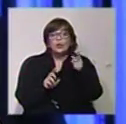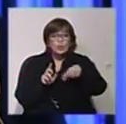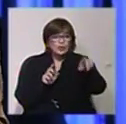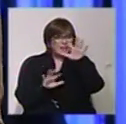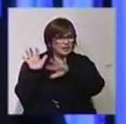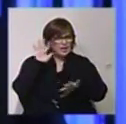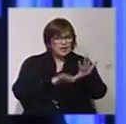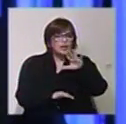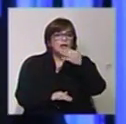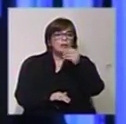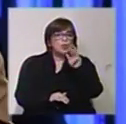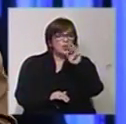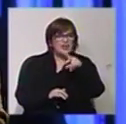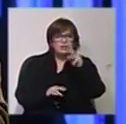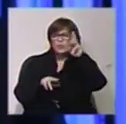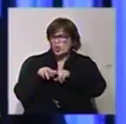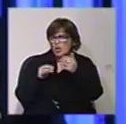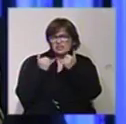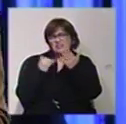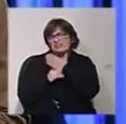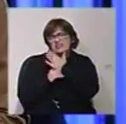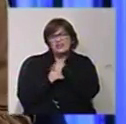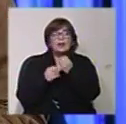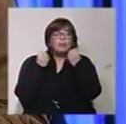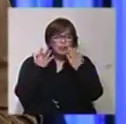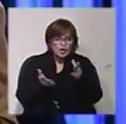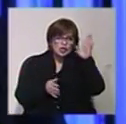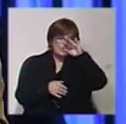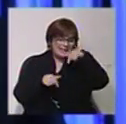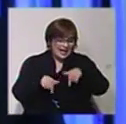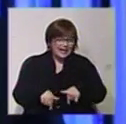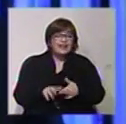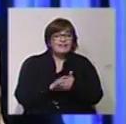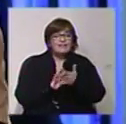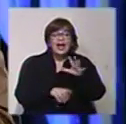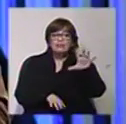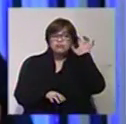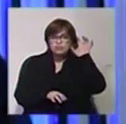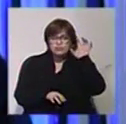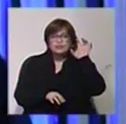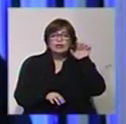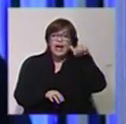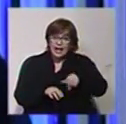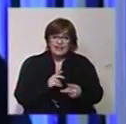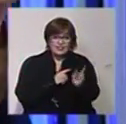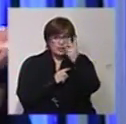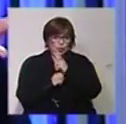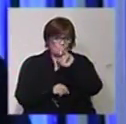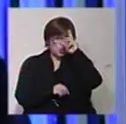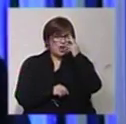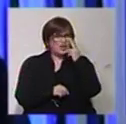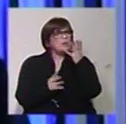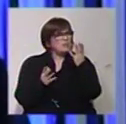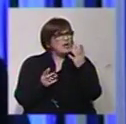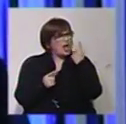Anthony Bourdain falleció hace pocos días. Esa es la razón por la que vamos a hacer este homenaje y vamos a recordar que pasó por Uruguay, pasó más de una vez,